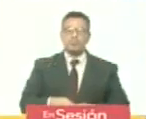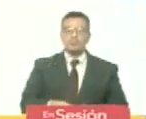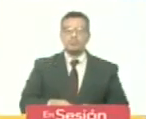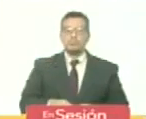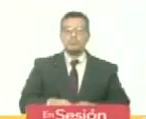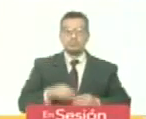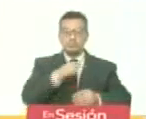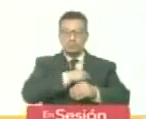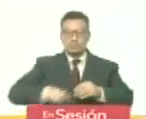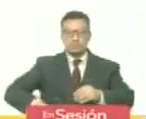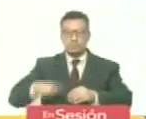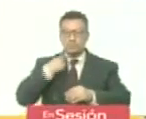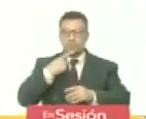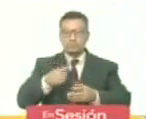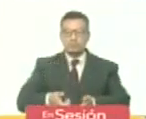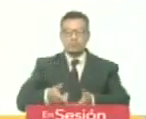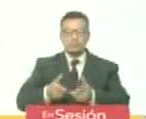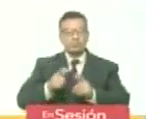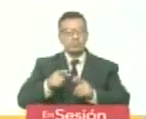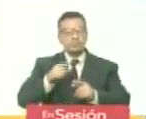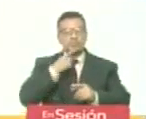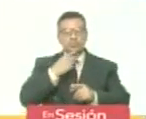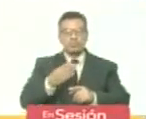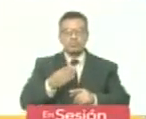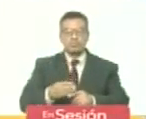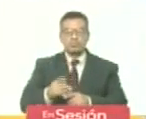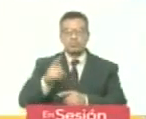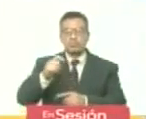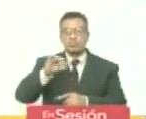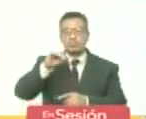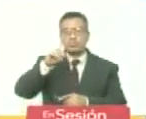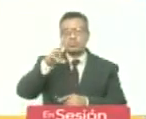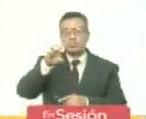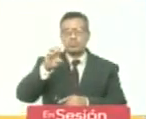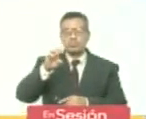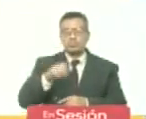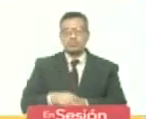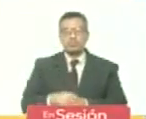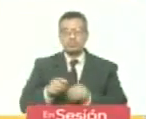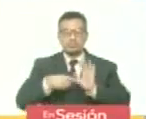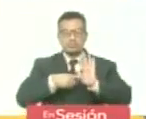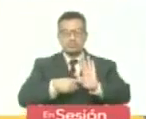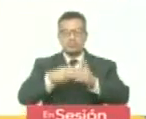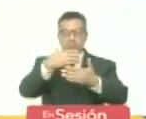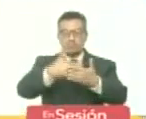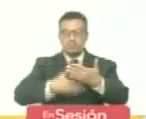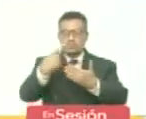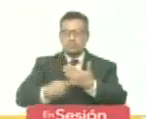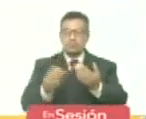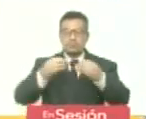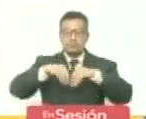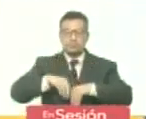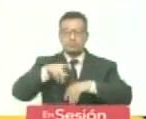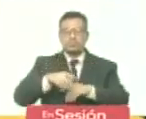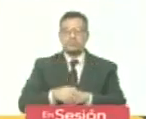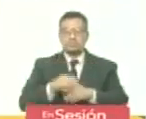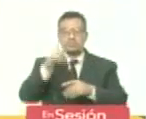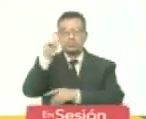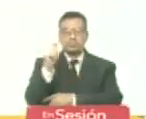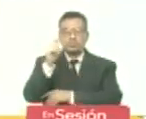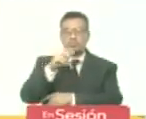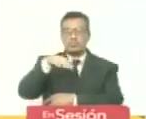El presidente concedió el derecho de palabra a la diputada Taide Monzón, quien presentó el proyecto de acuerdo, y al